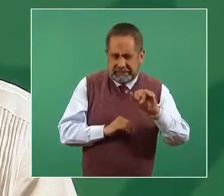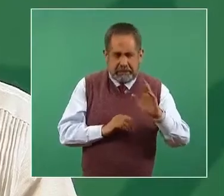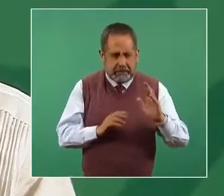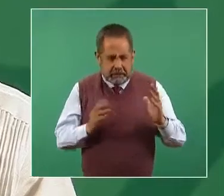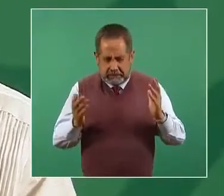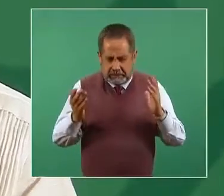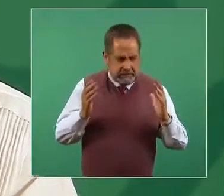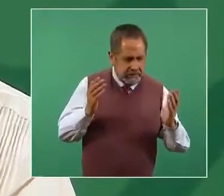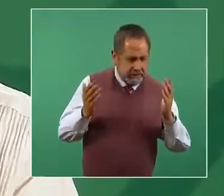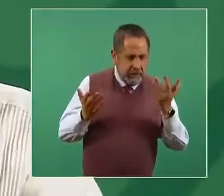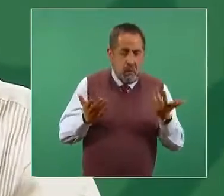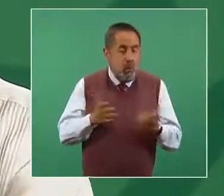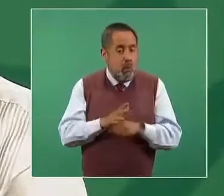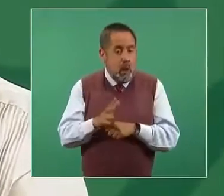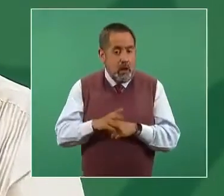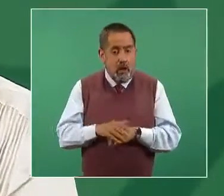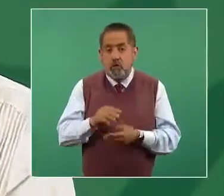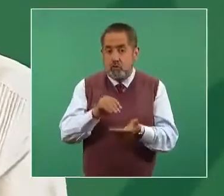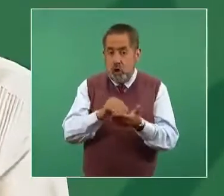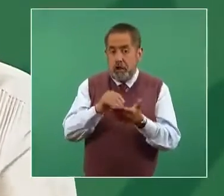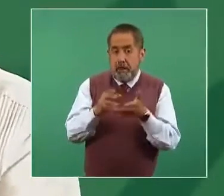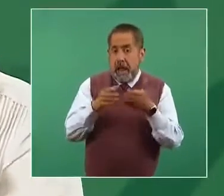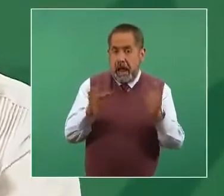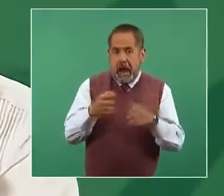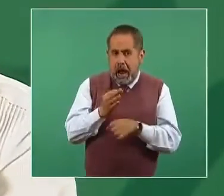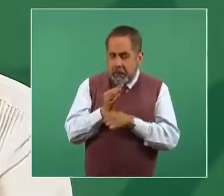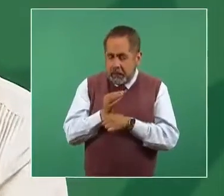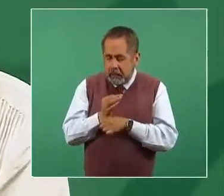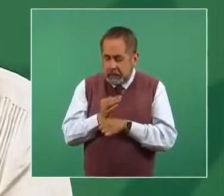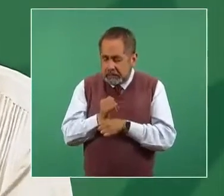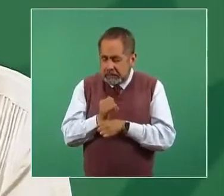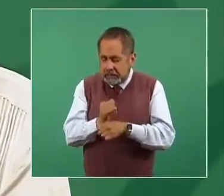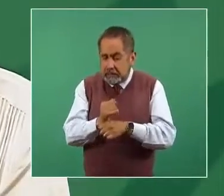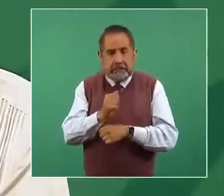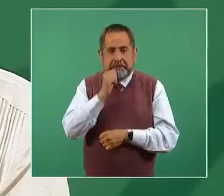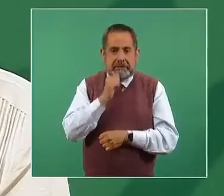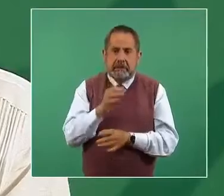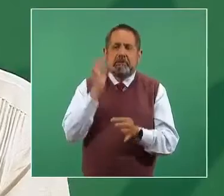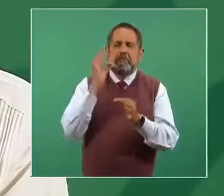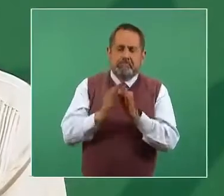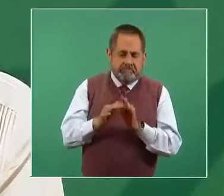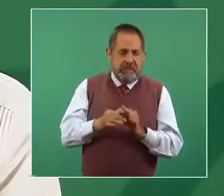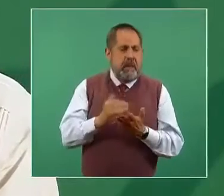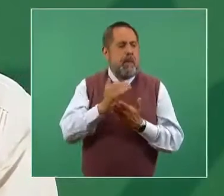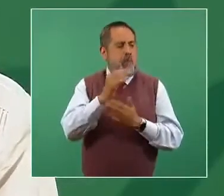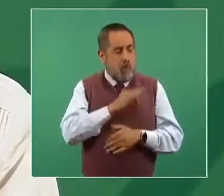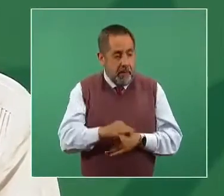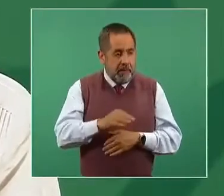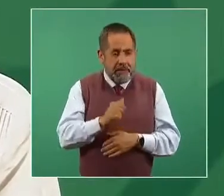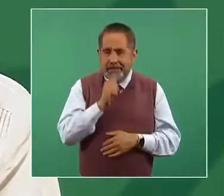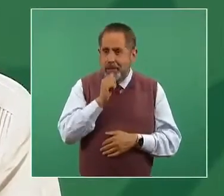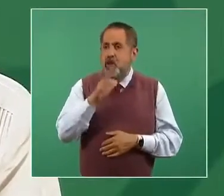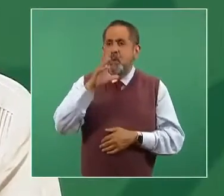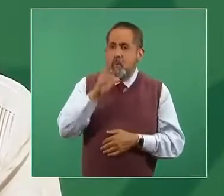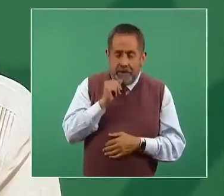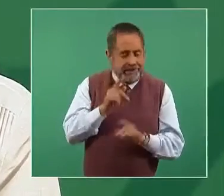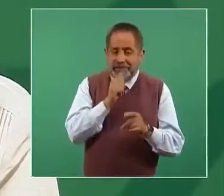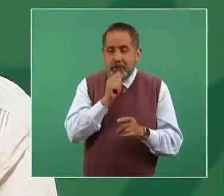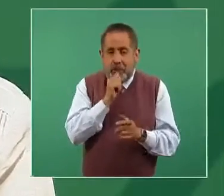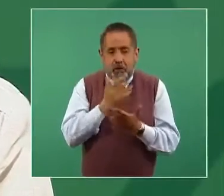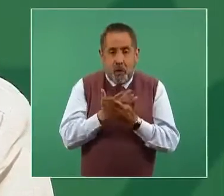el análisis de riesgo-beneficio continúa abierto, necesitamos precisar los elementos de cuándo ya